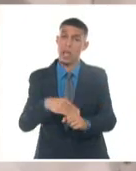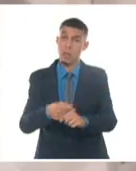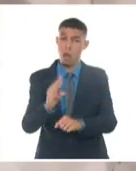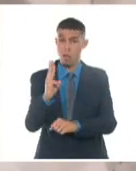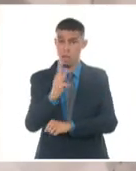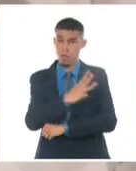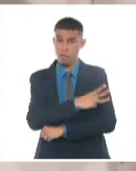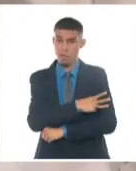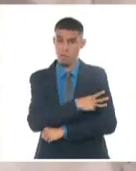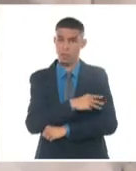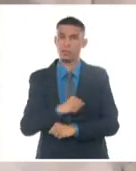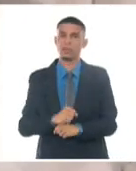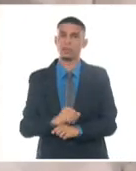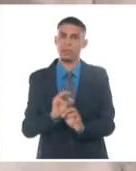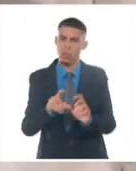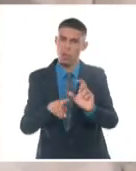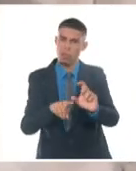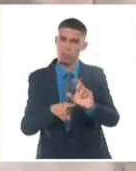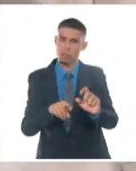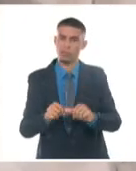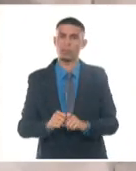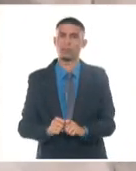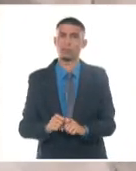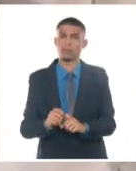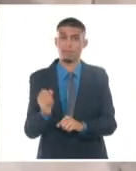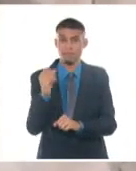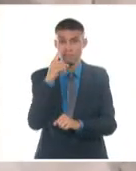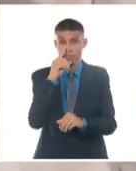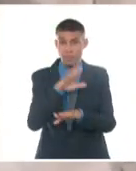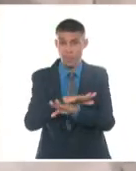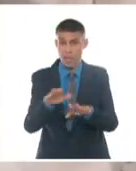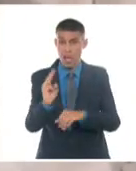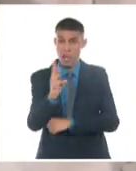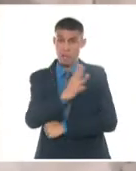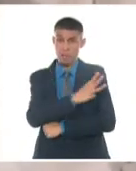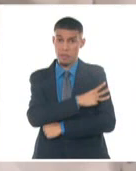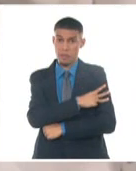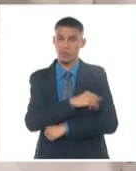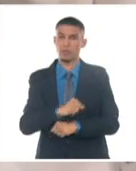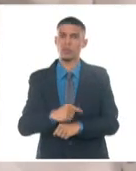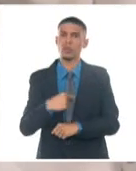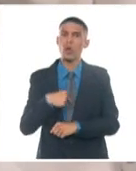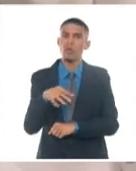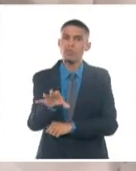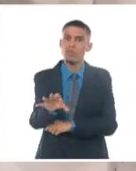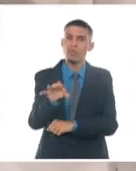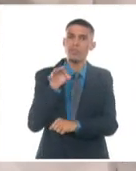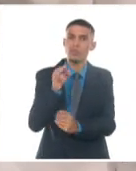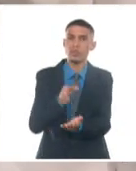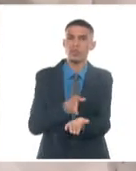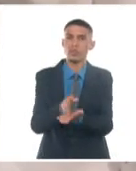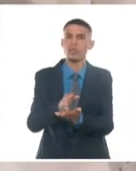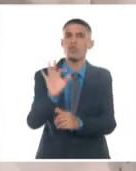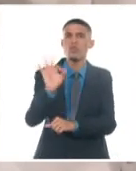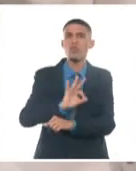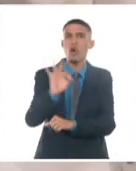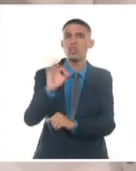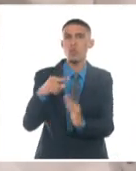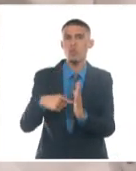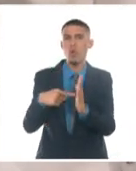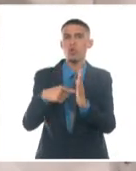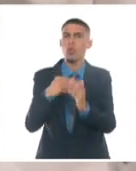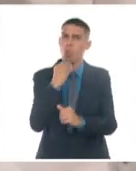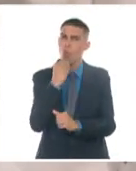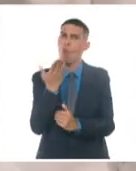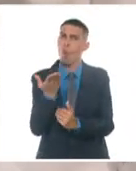Sandino, becado. Después, cuando termino, ya tenía promedio suficiente para estudiar medicina